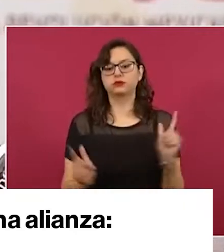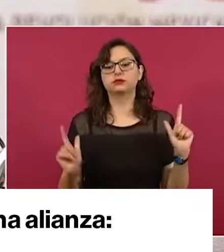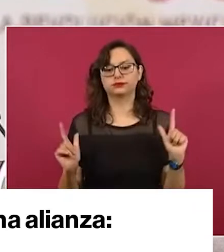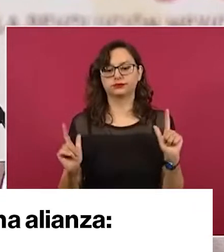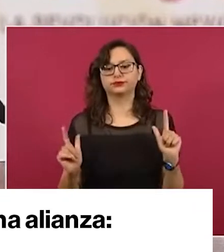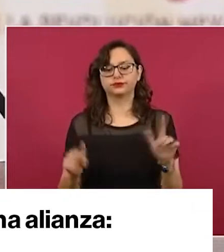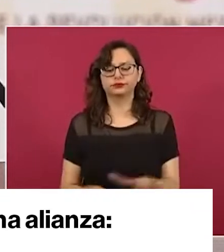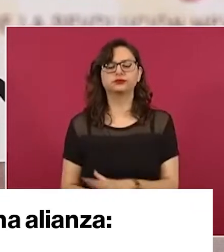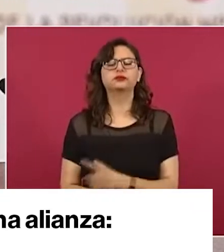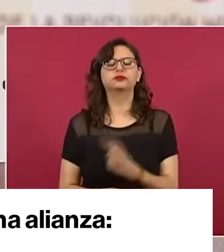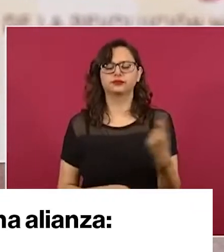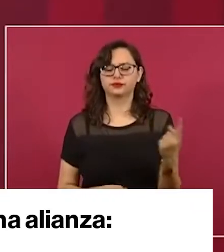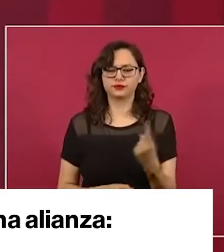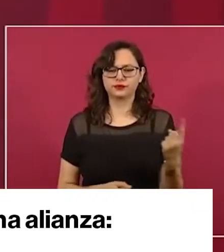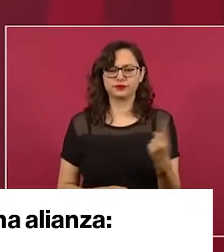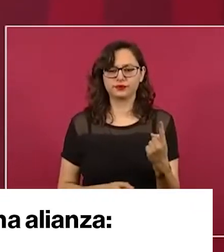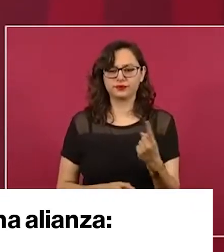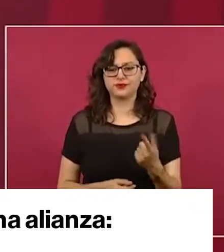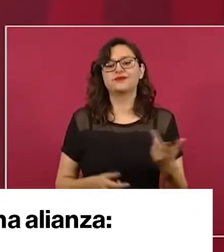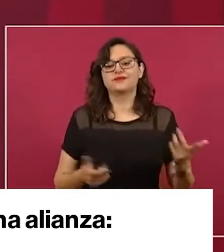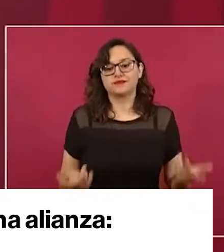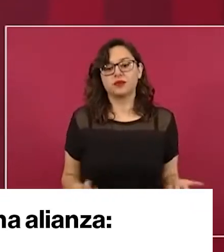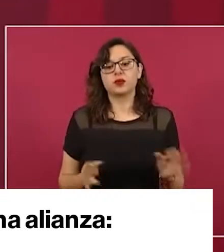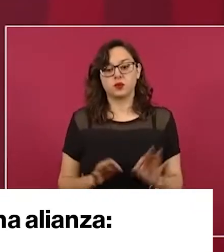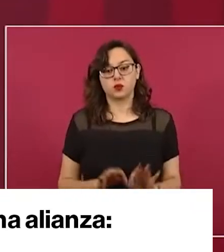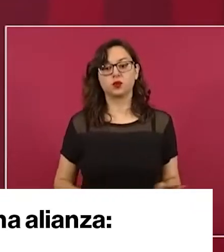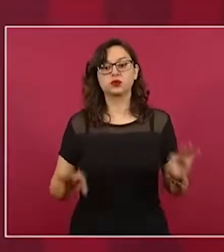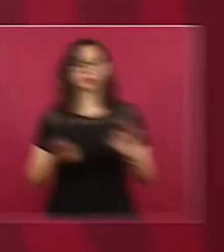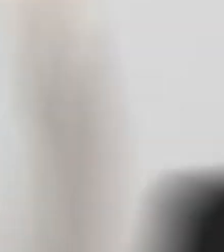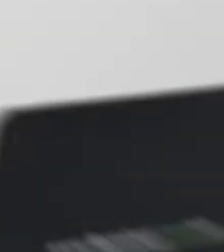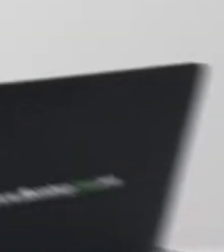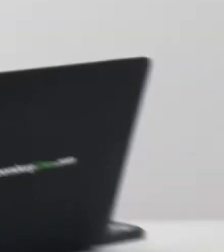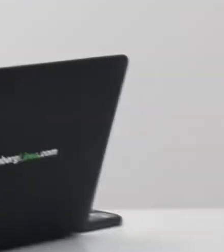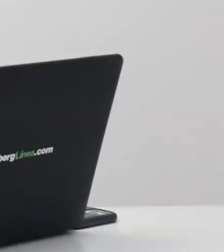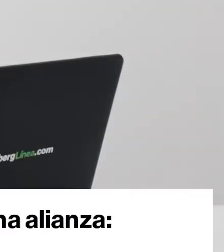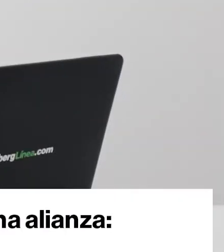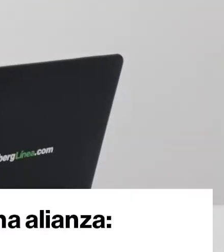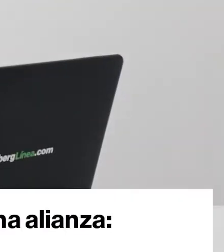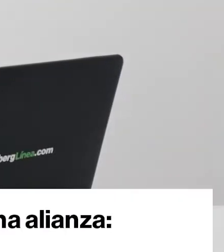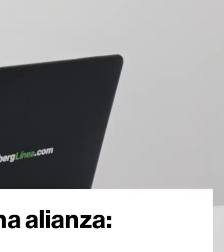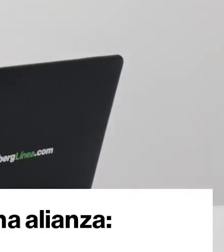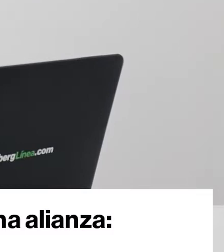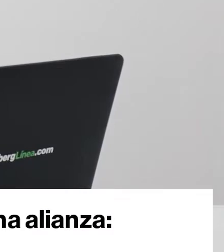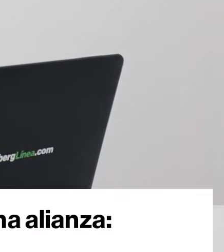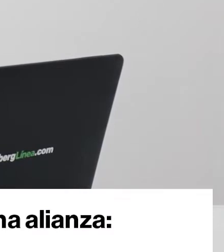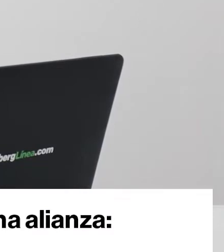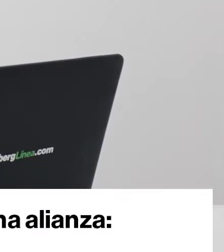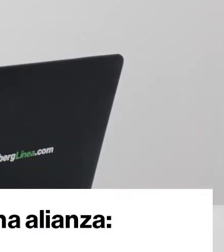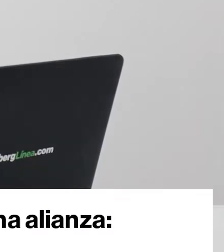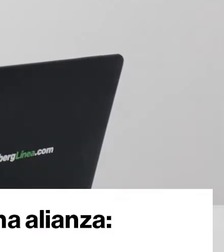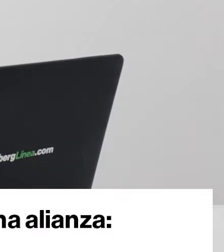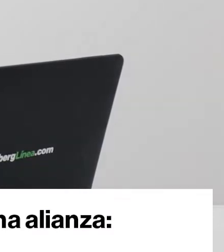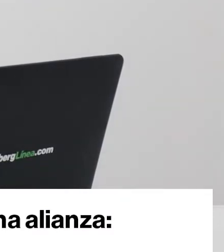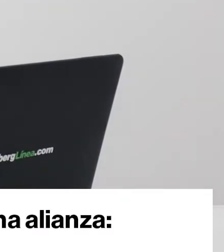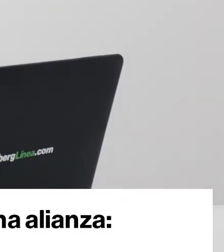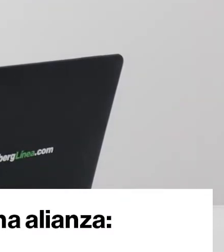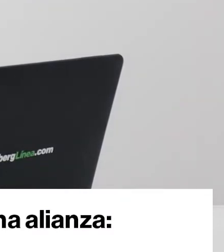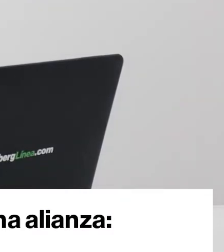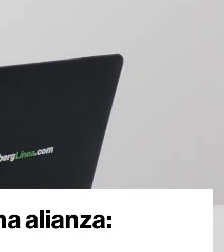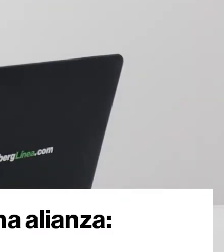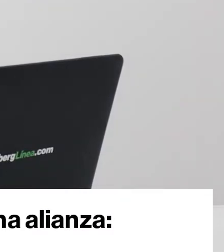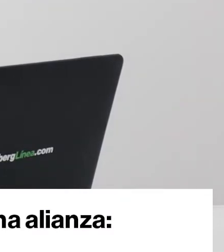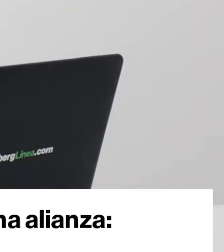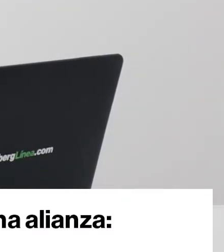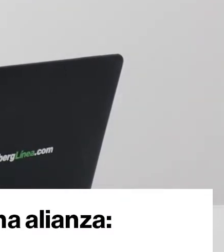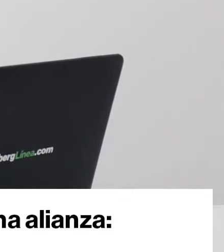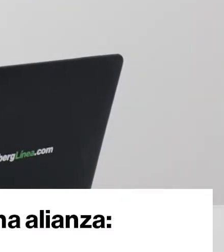nos conviene el que se controle la inflación. Como ustedes pudieron escuchar, ayer por fin conocimos este plan para controlar